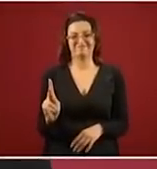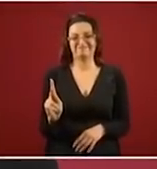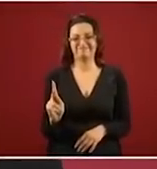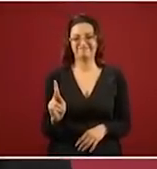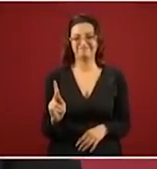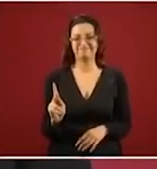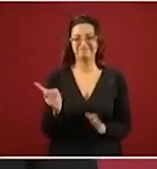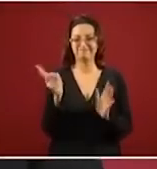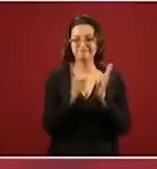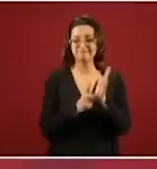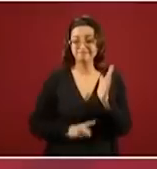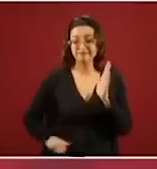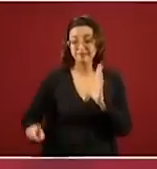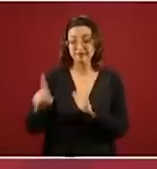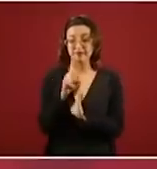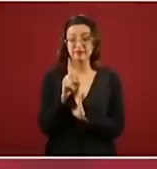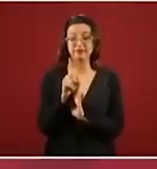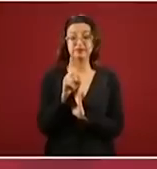departamentos